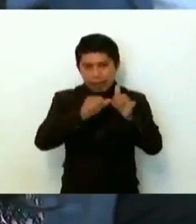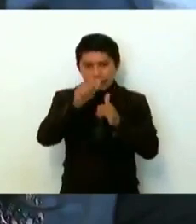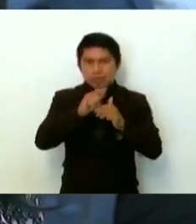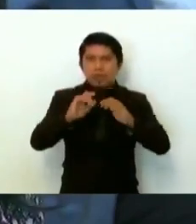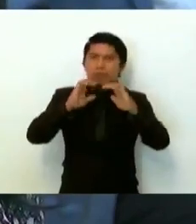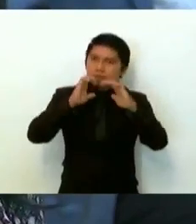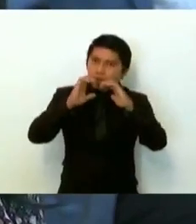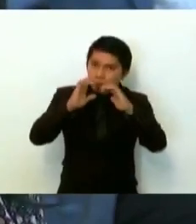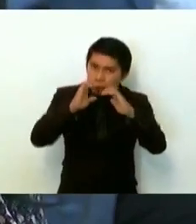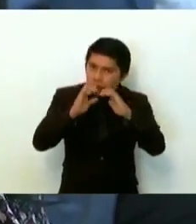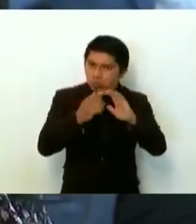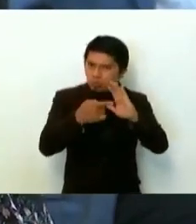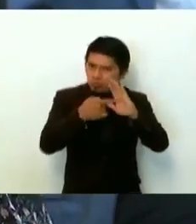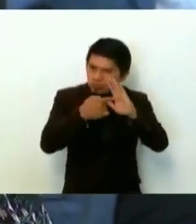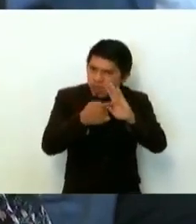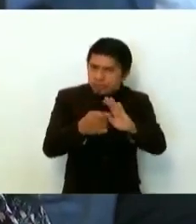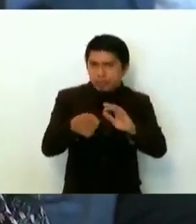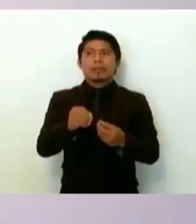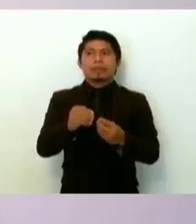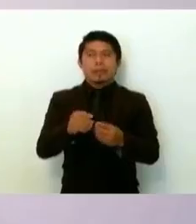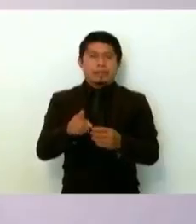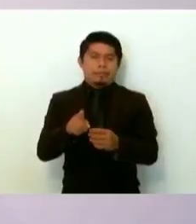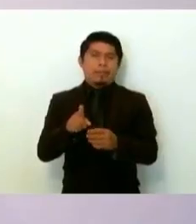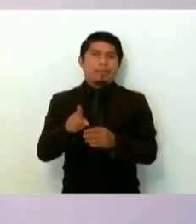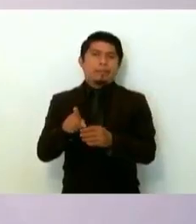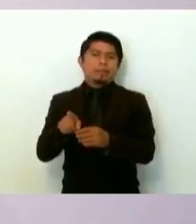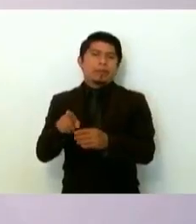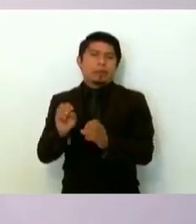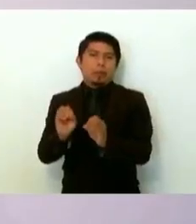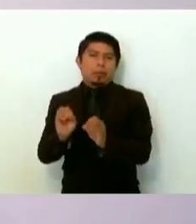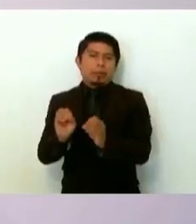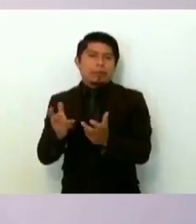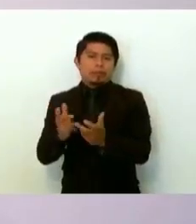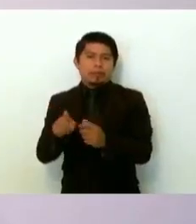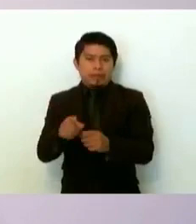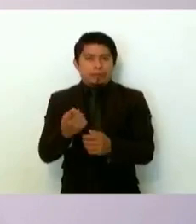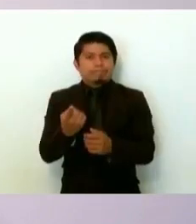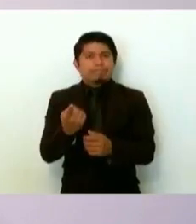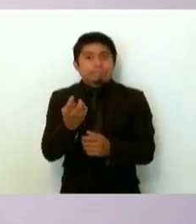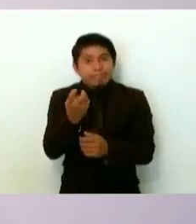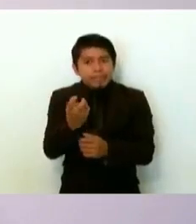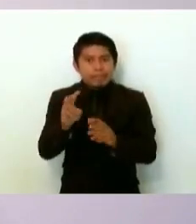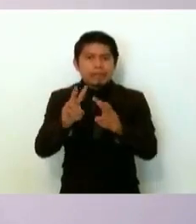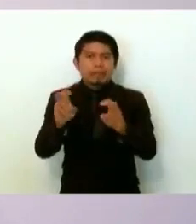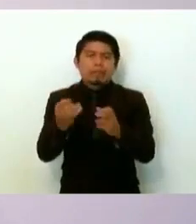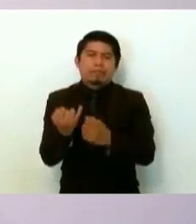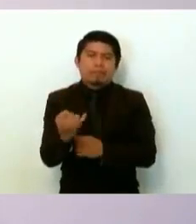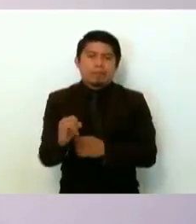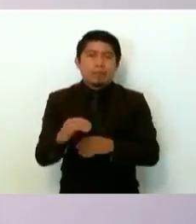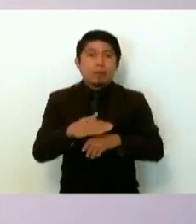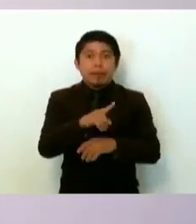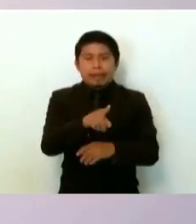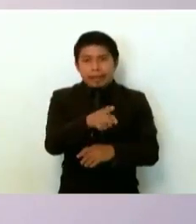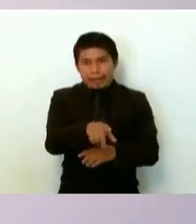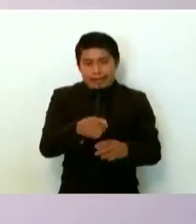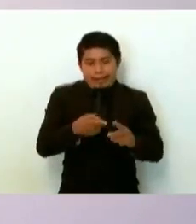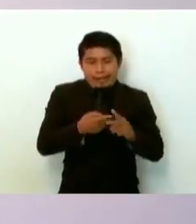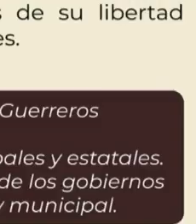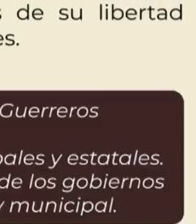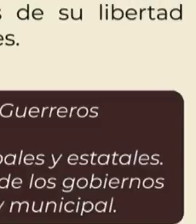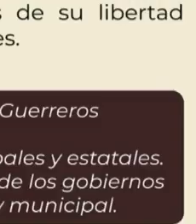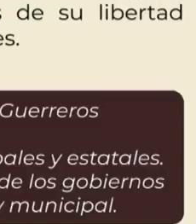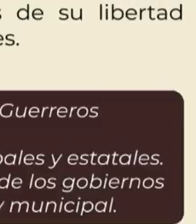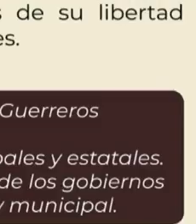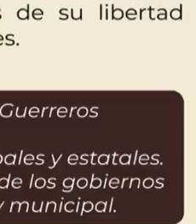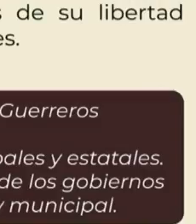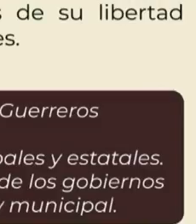desaparecidos Solo falta encontrarlos Alejandro Encinas Rodríguez subsecretario de Derechos Humanos su población y migración Indicó que